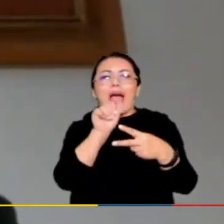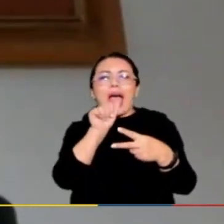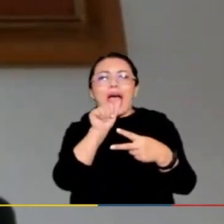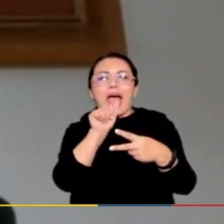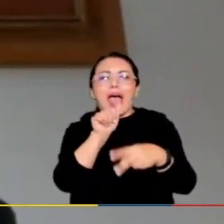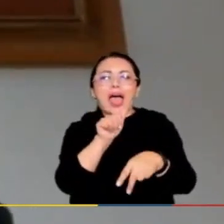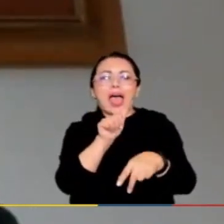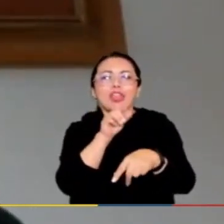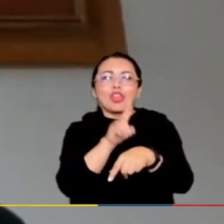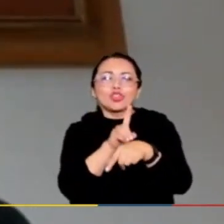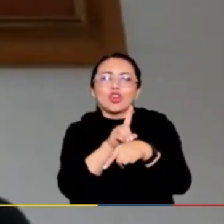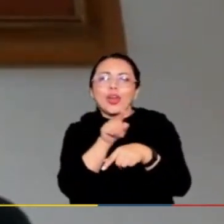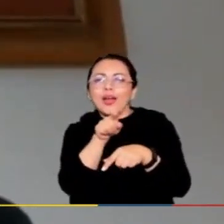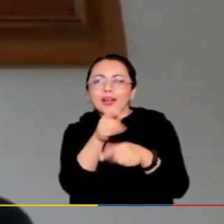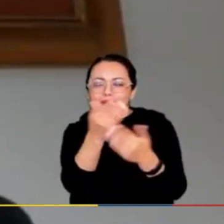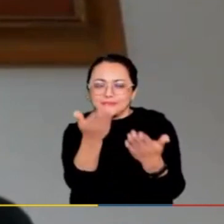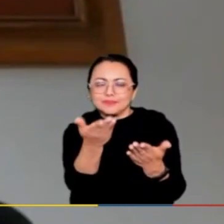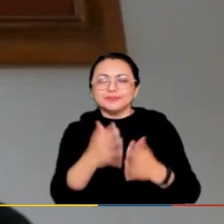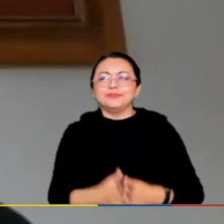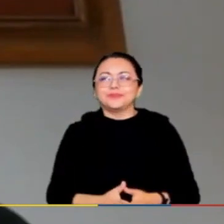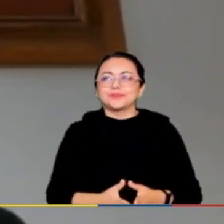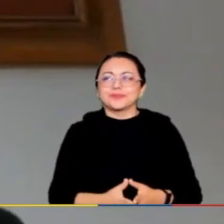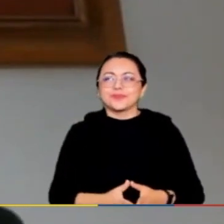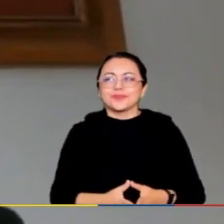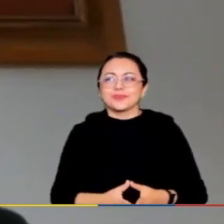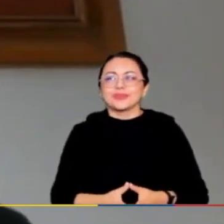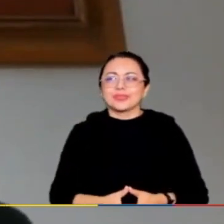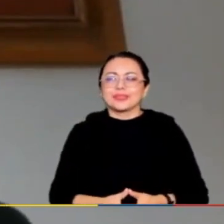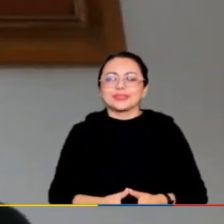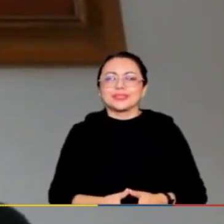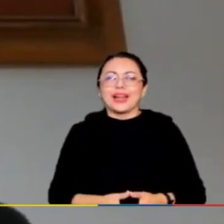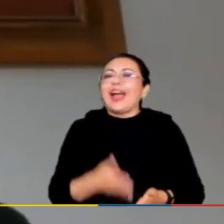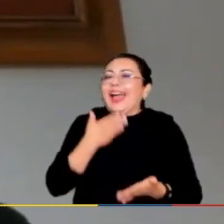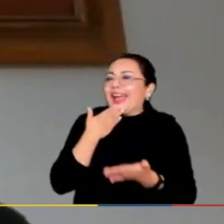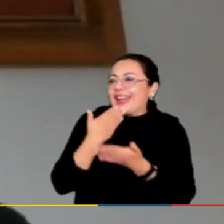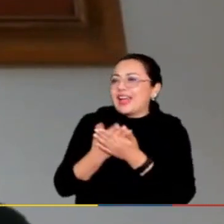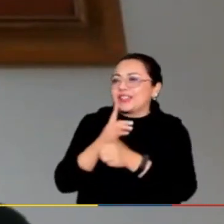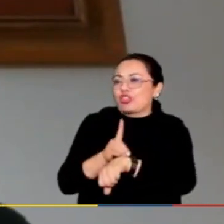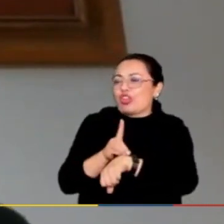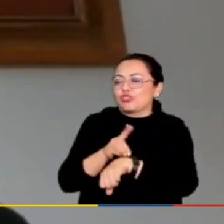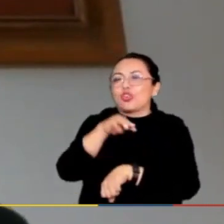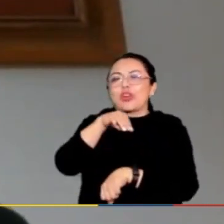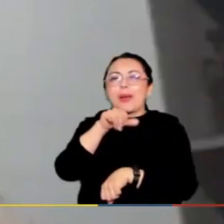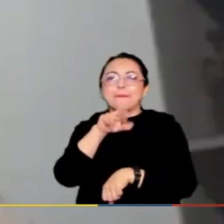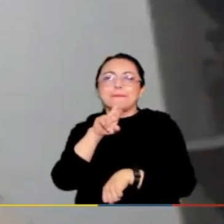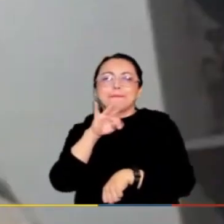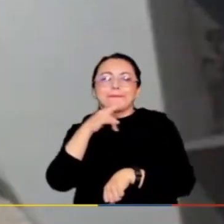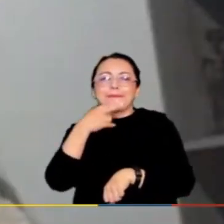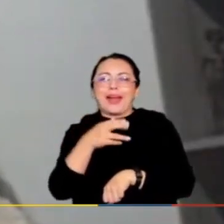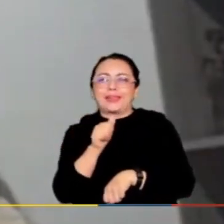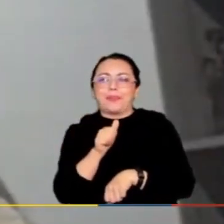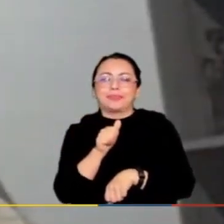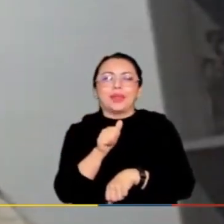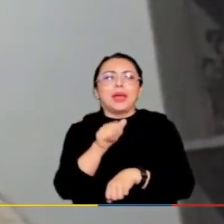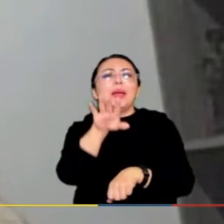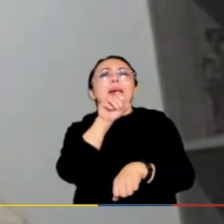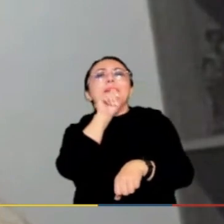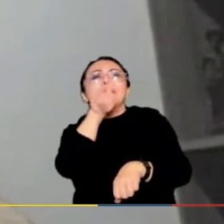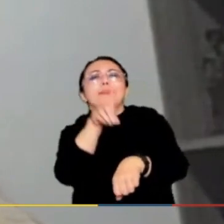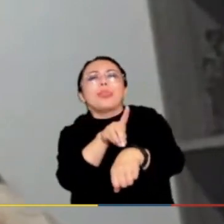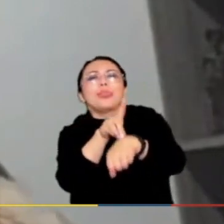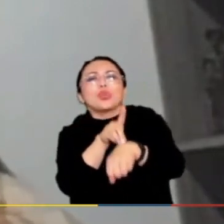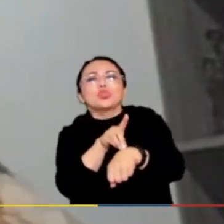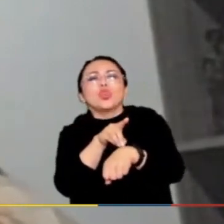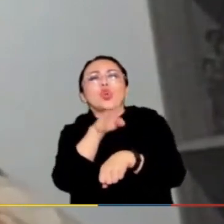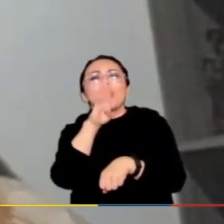gracias, por favor, en brevedad. Gracias. Gracias, doctora Marta. Doctor Boada, para el caso que